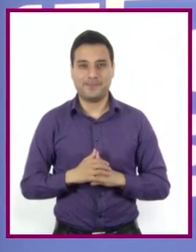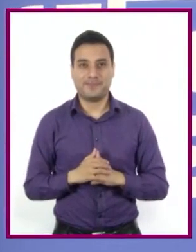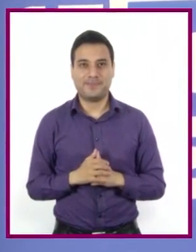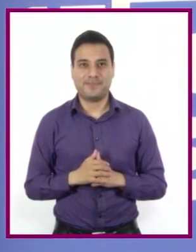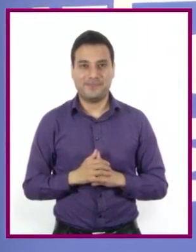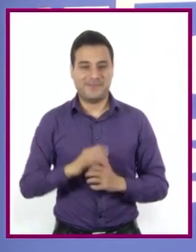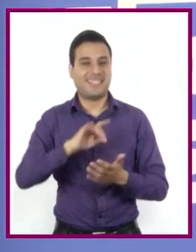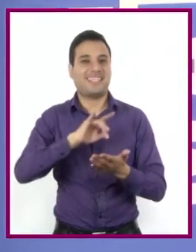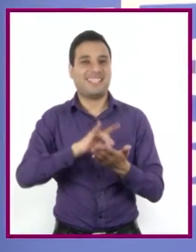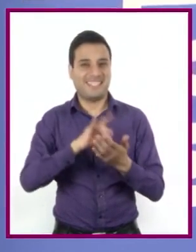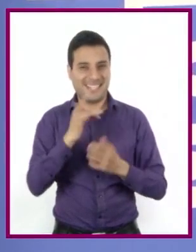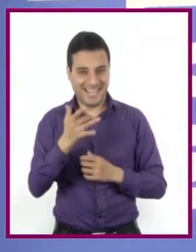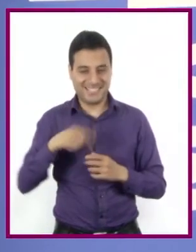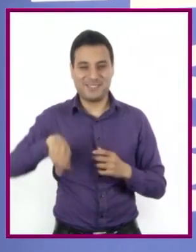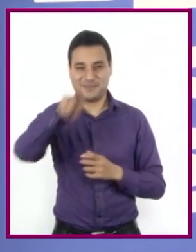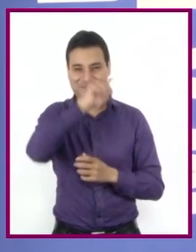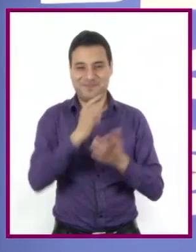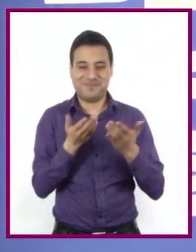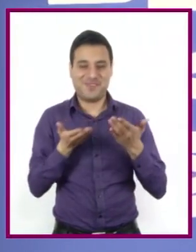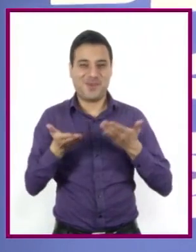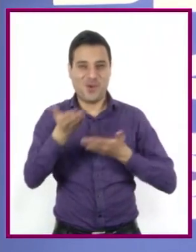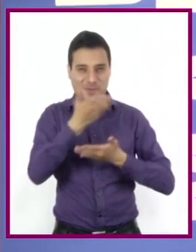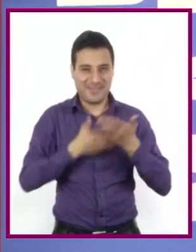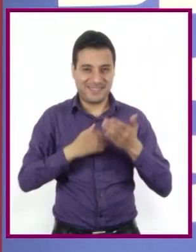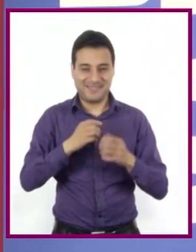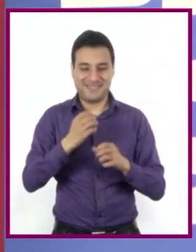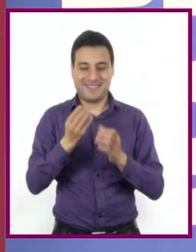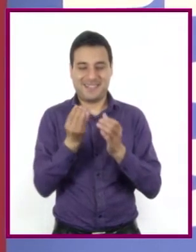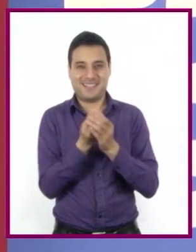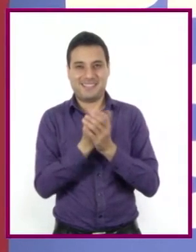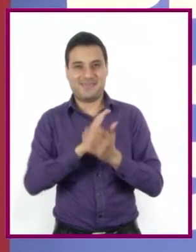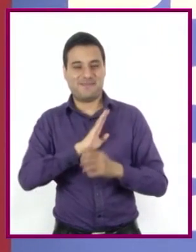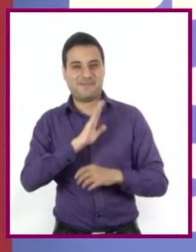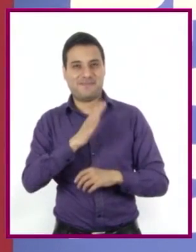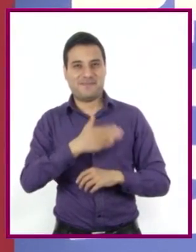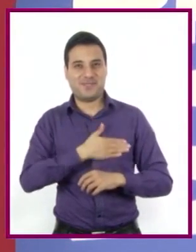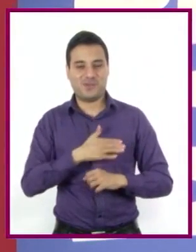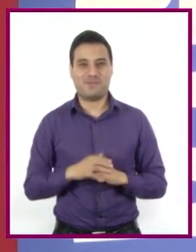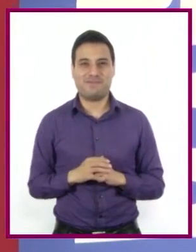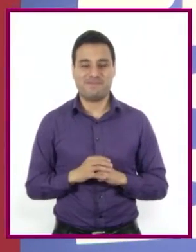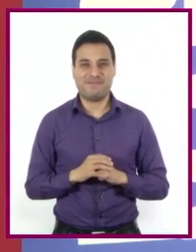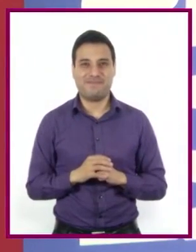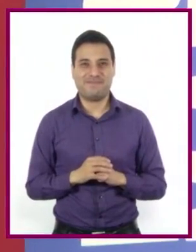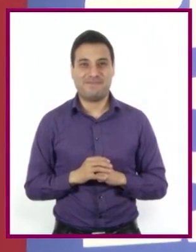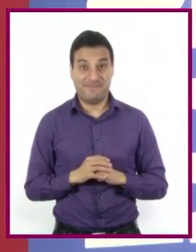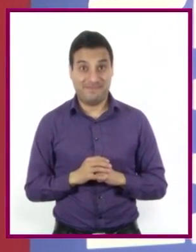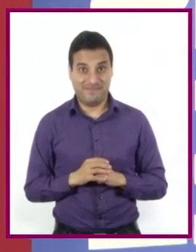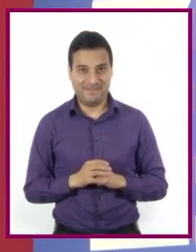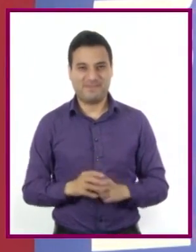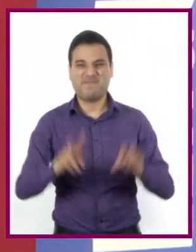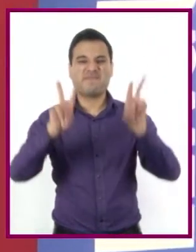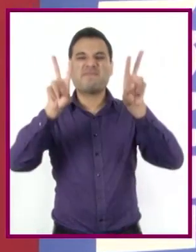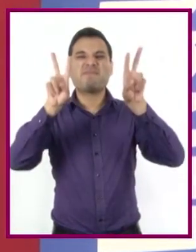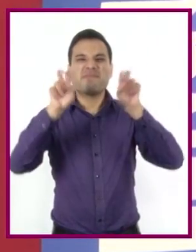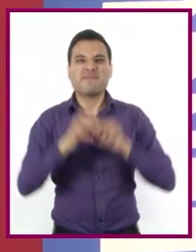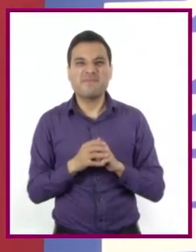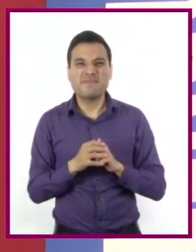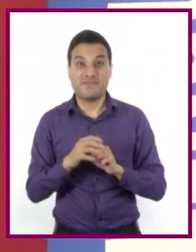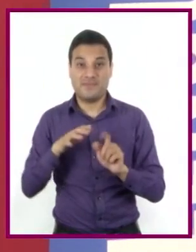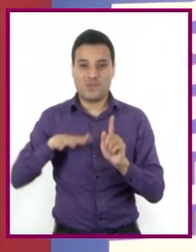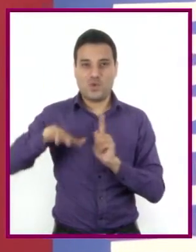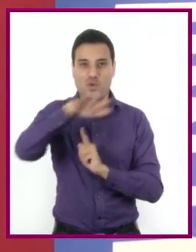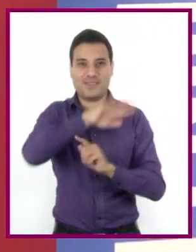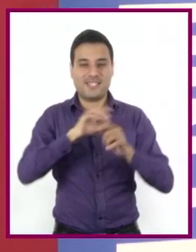Gracias por compartir con nosotros esta sesión de Lengua Materna 3 en la que hemos compartido sobre la influencia del